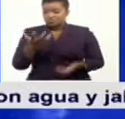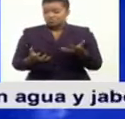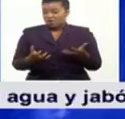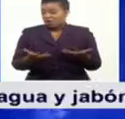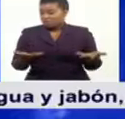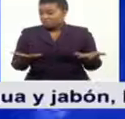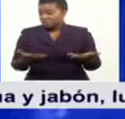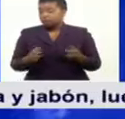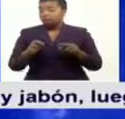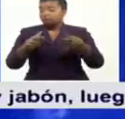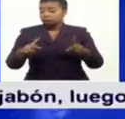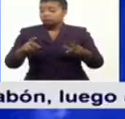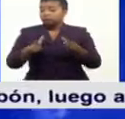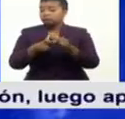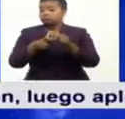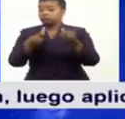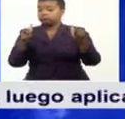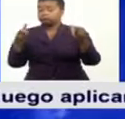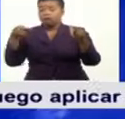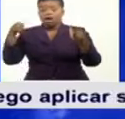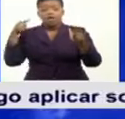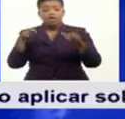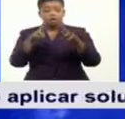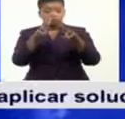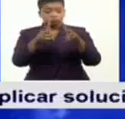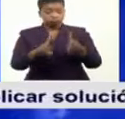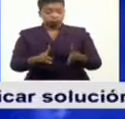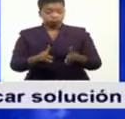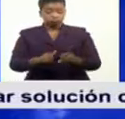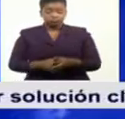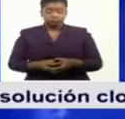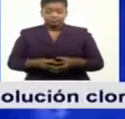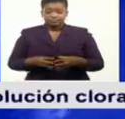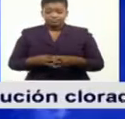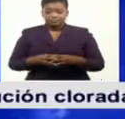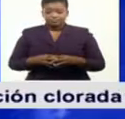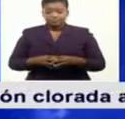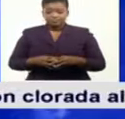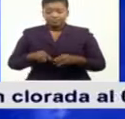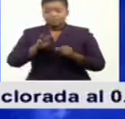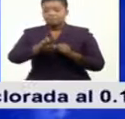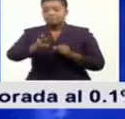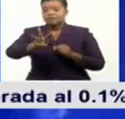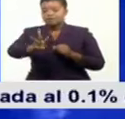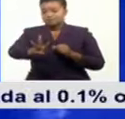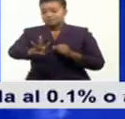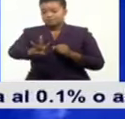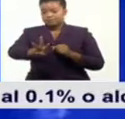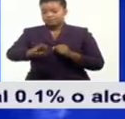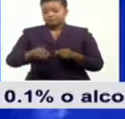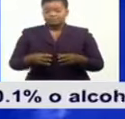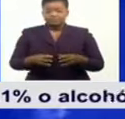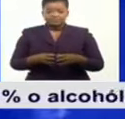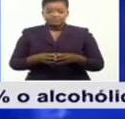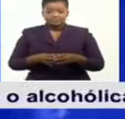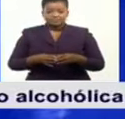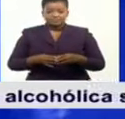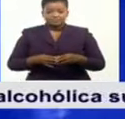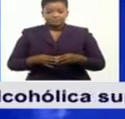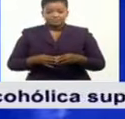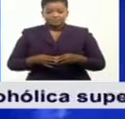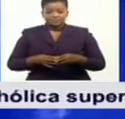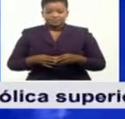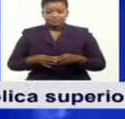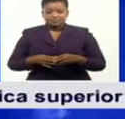a incrementar ayer la cifra de casos autóctonos, 23 más que el día anterior,